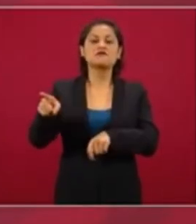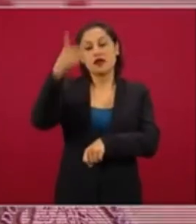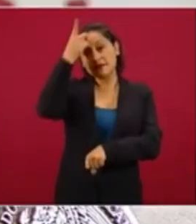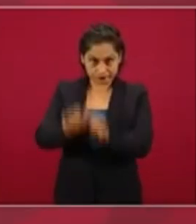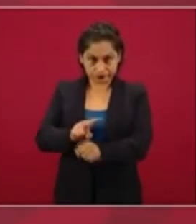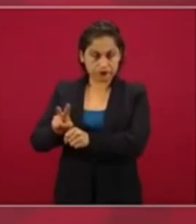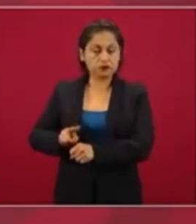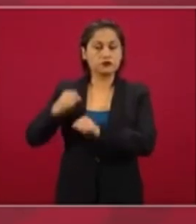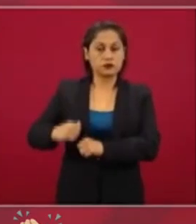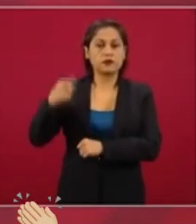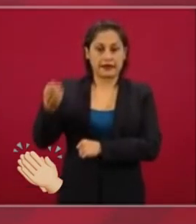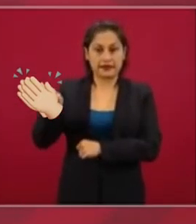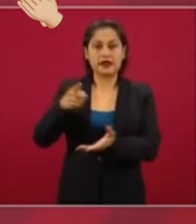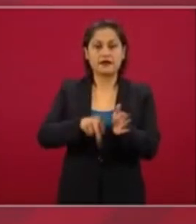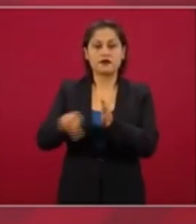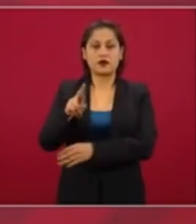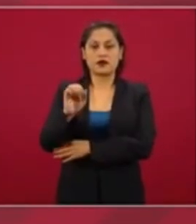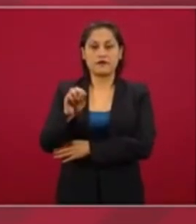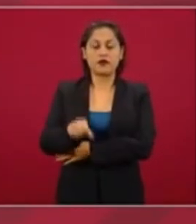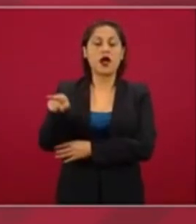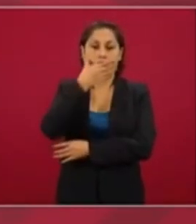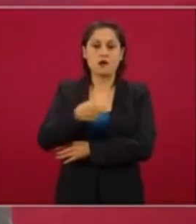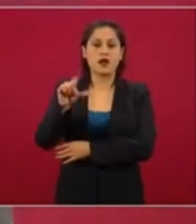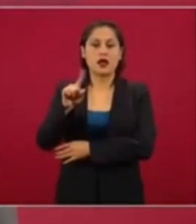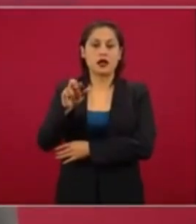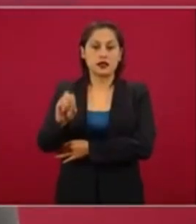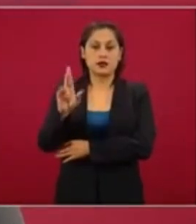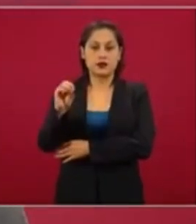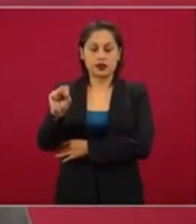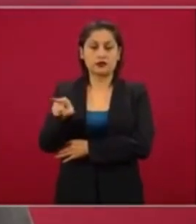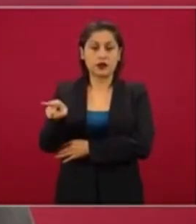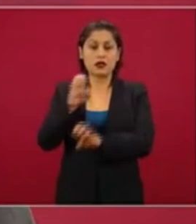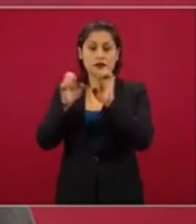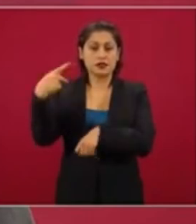de Reforma, Lázaro Ríos. Lo mismo, en